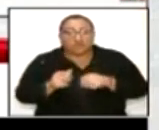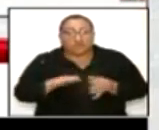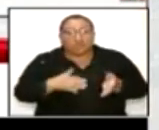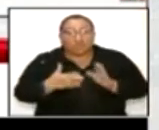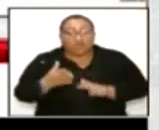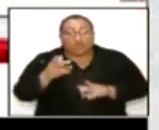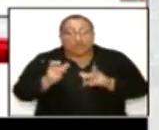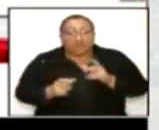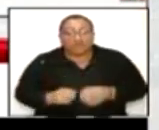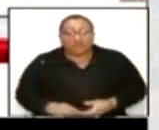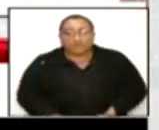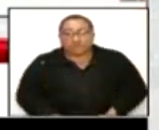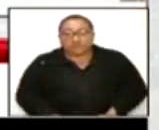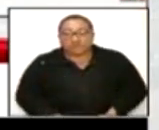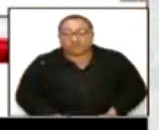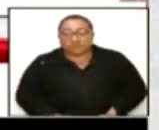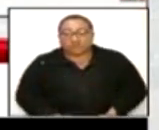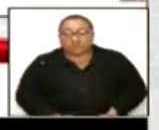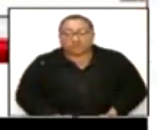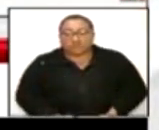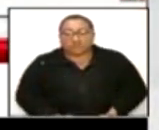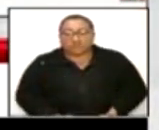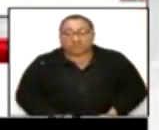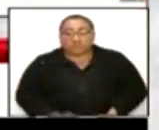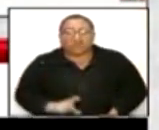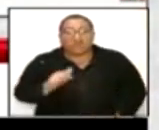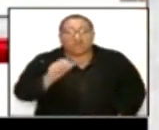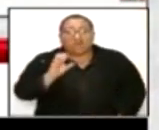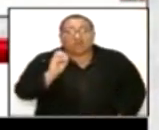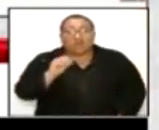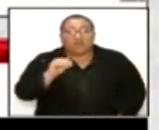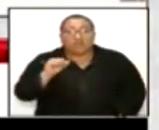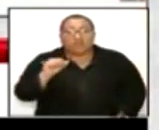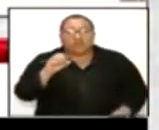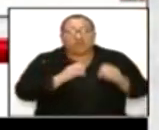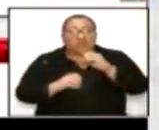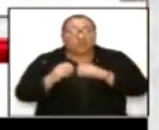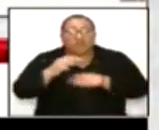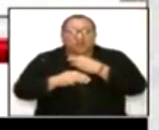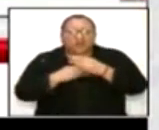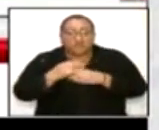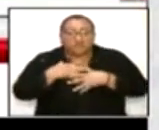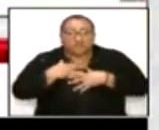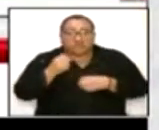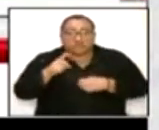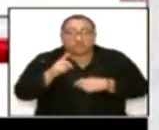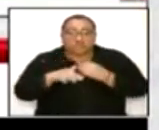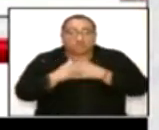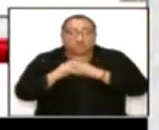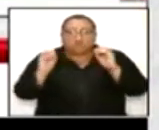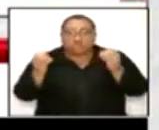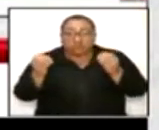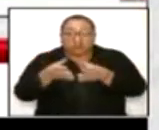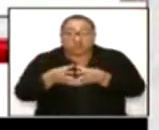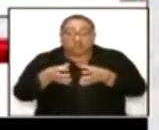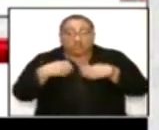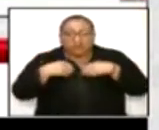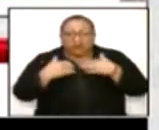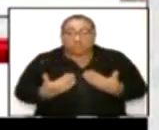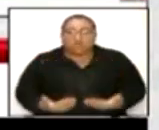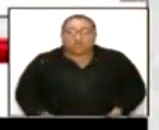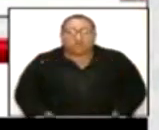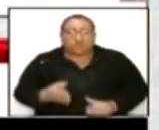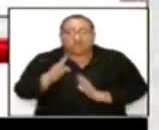muerte materna, la OMS, la Organización Mundial de la Salud, ha señalado que las adolescentes